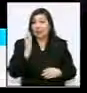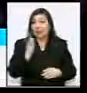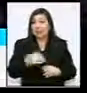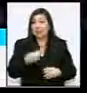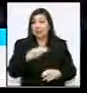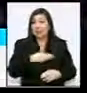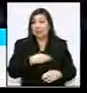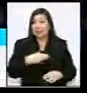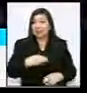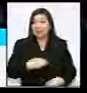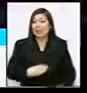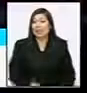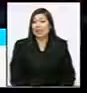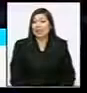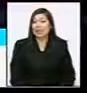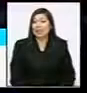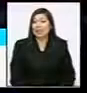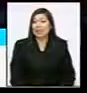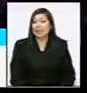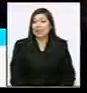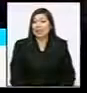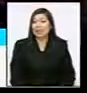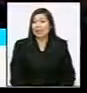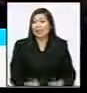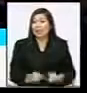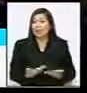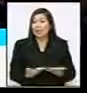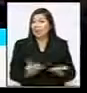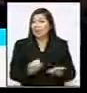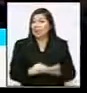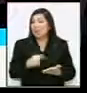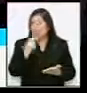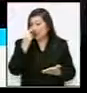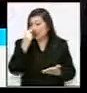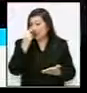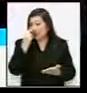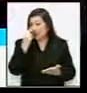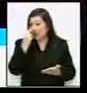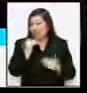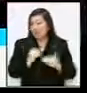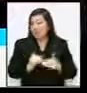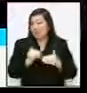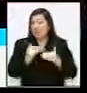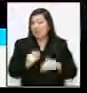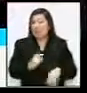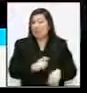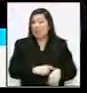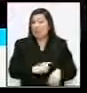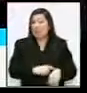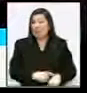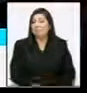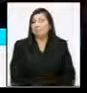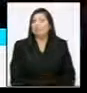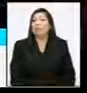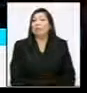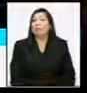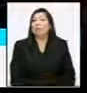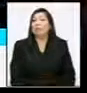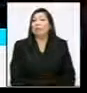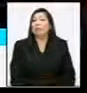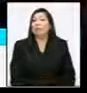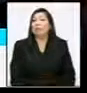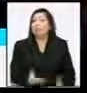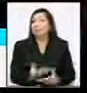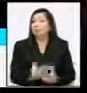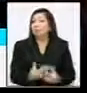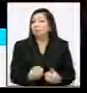ministerial. De forma tal que es un elemento extraño que en el mediano plazo debería